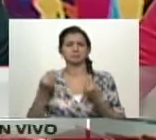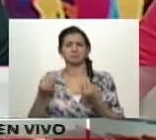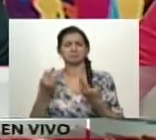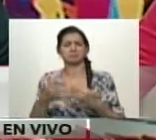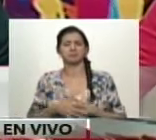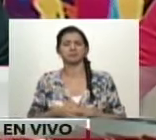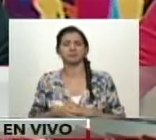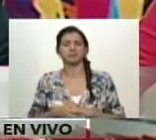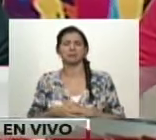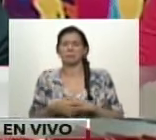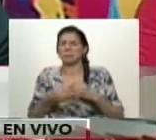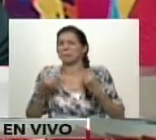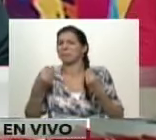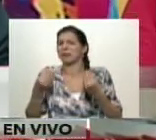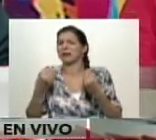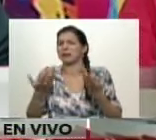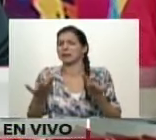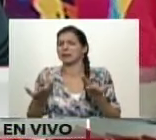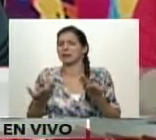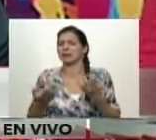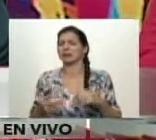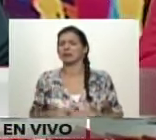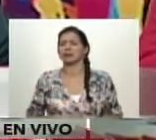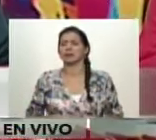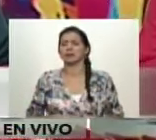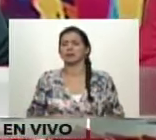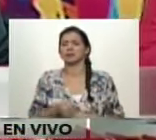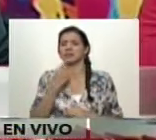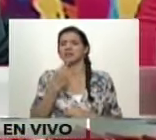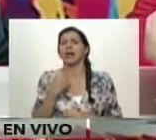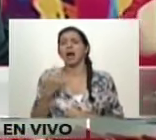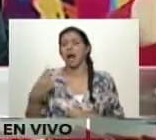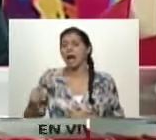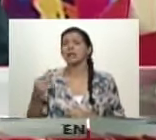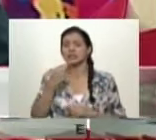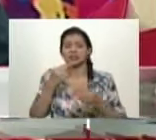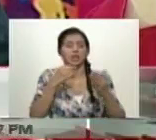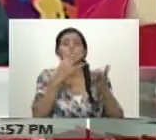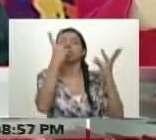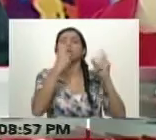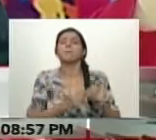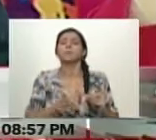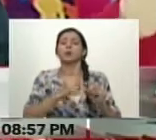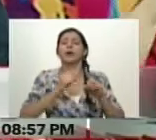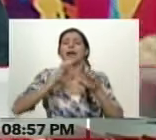nos sirve decir que hay 7 millones de militantes